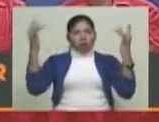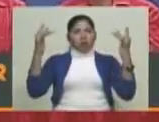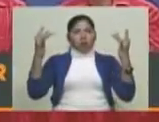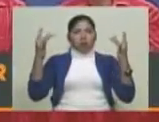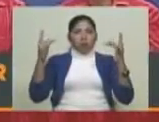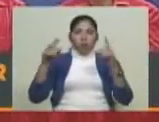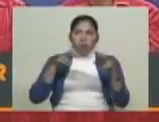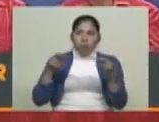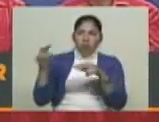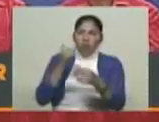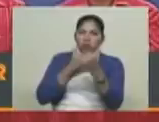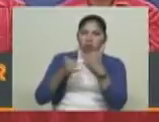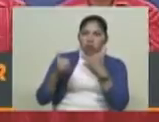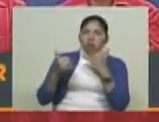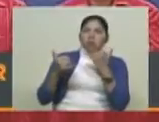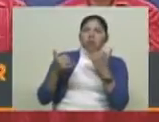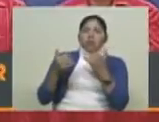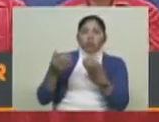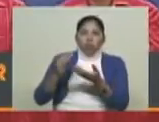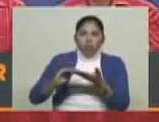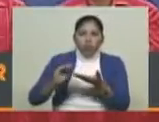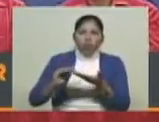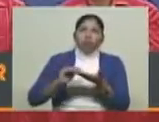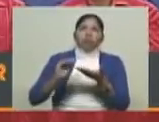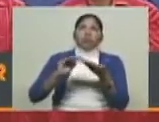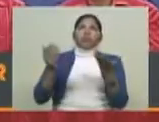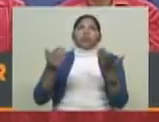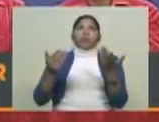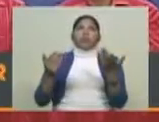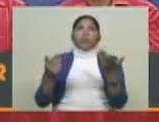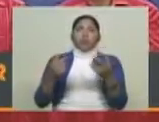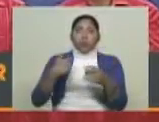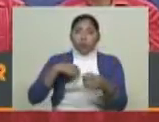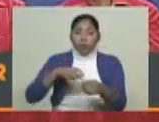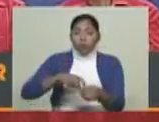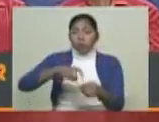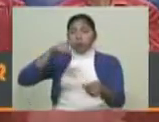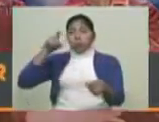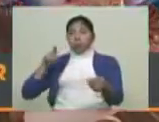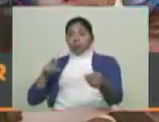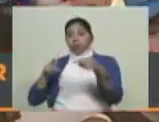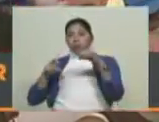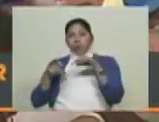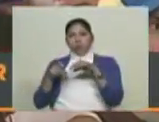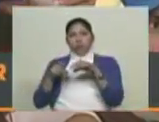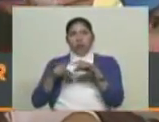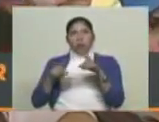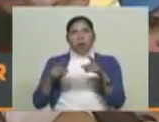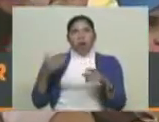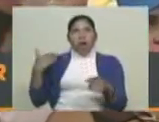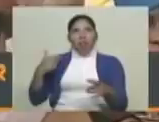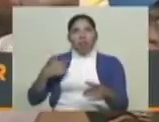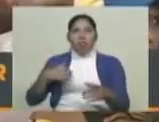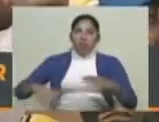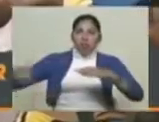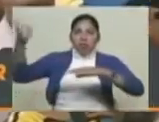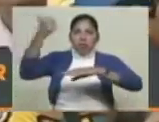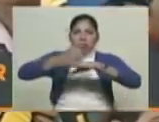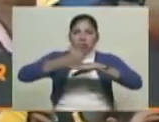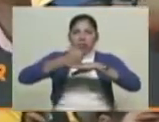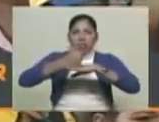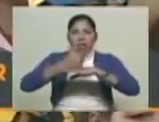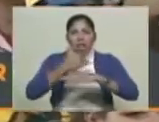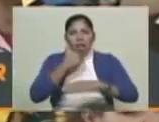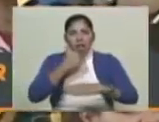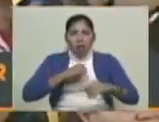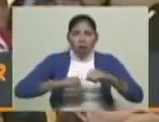inteligente. Y comienzo a decir desde afuera, están equivocados, pero cuando ellos eran ministros, no movieron ni un dedo